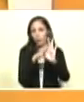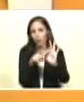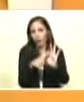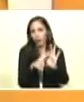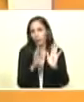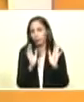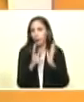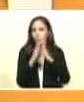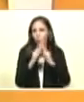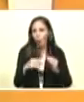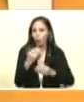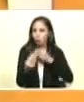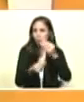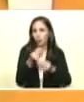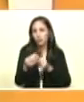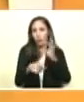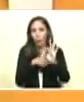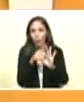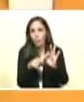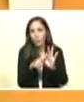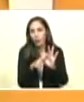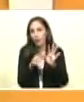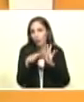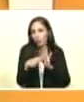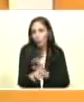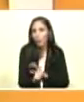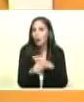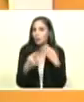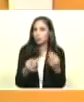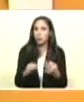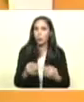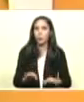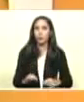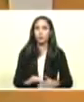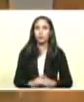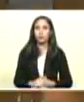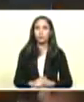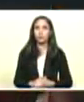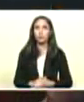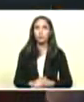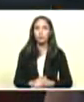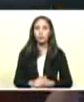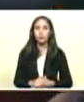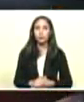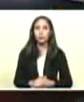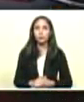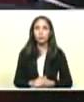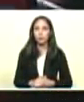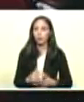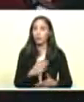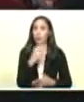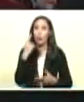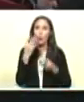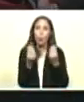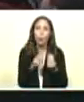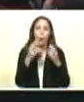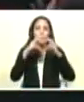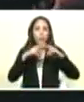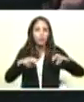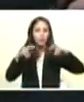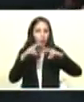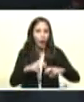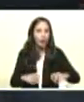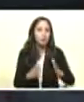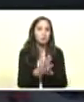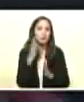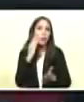todas las compras. Nosotros vamos a ensayar, experimentar, proyectar